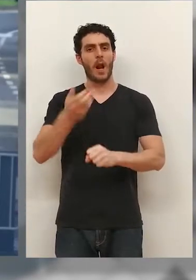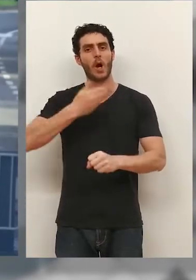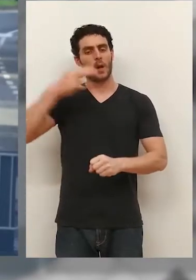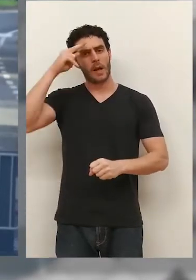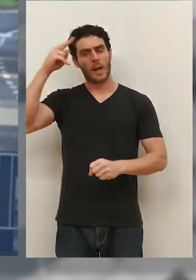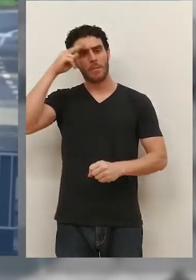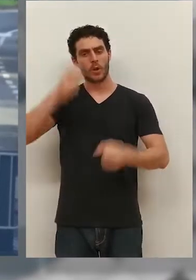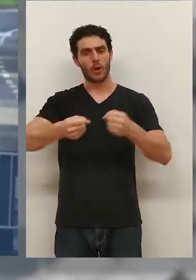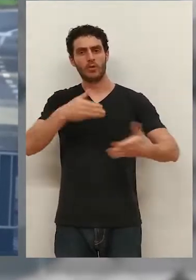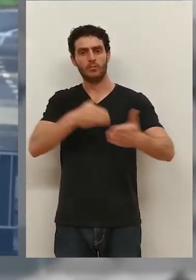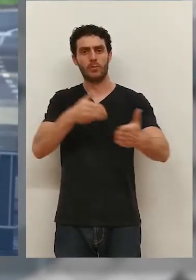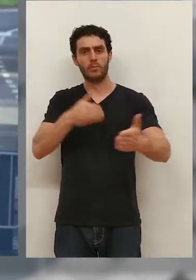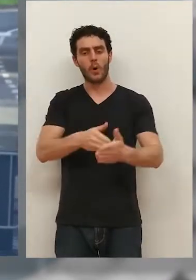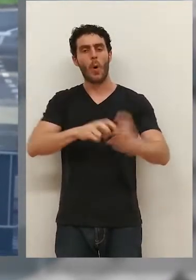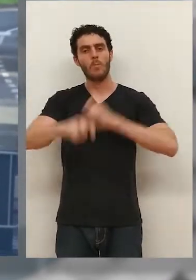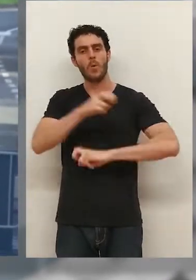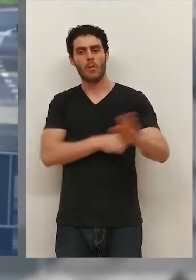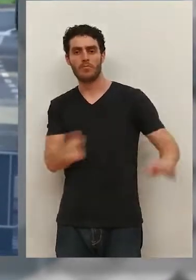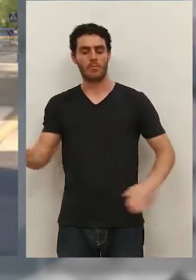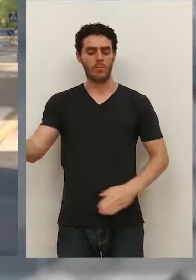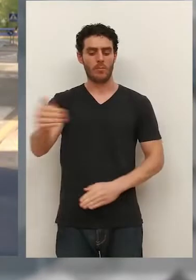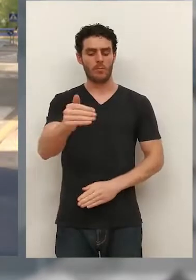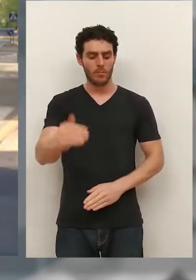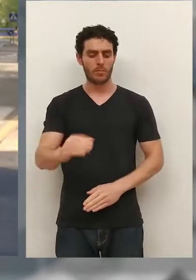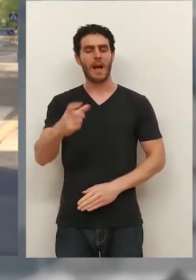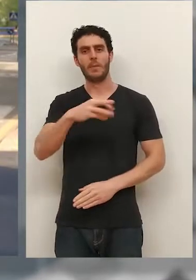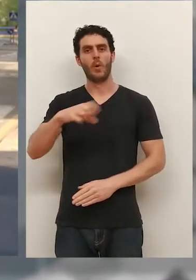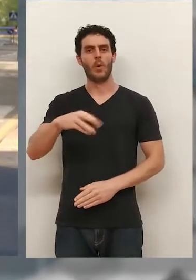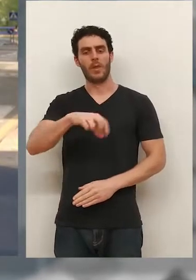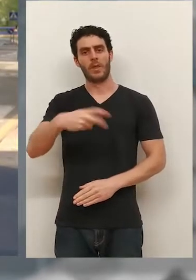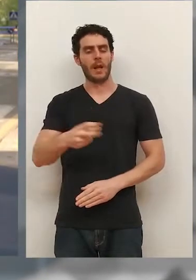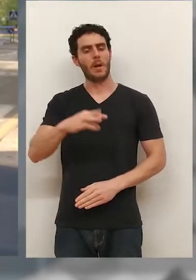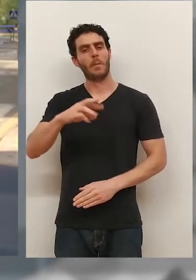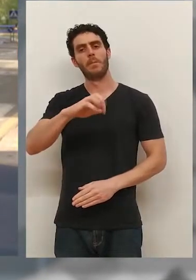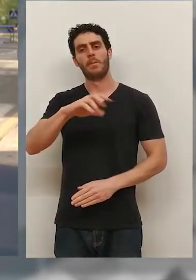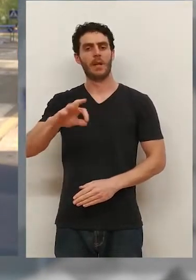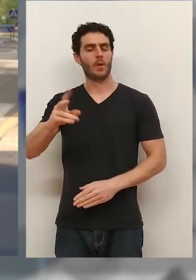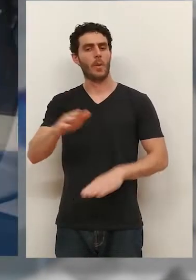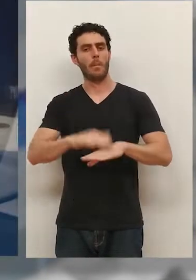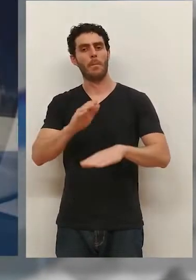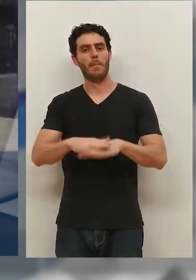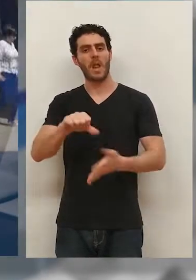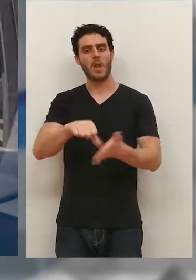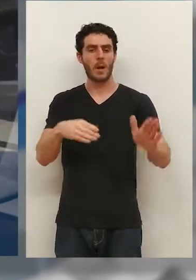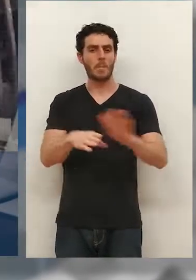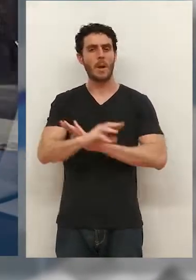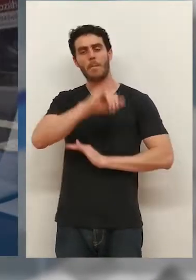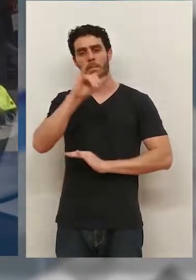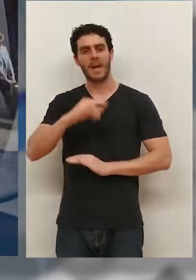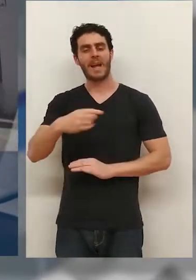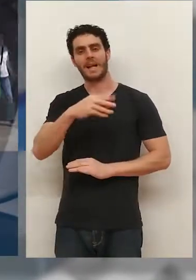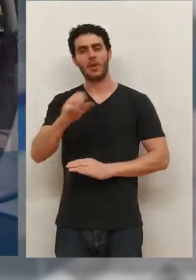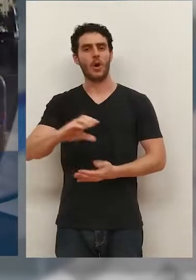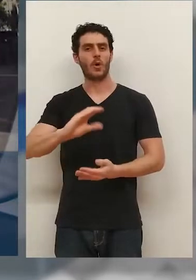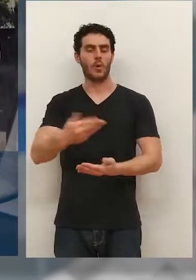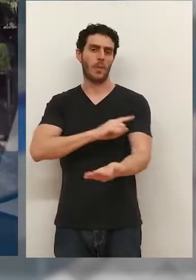ese momento no podían pasar y buscaban alternativas. Poeta Prudencio y Pino y Amorena para adentrarse en la ciudad y Pérez Galdós, República Argentina y Club Deportivo